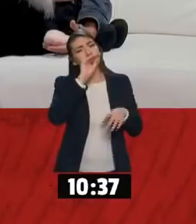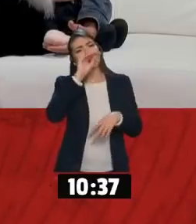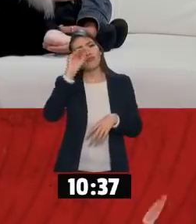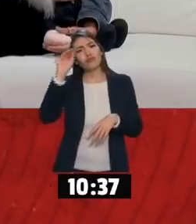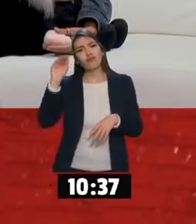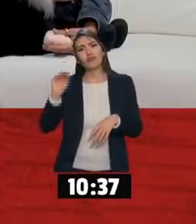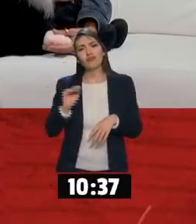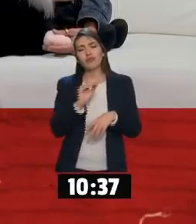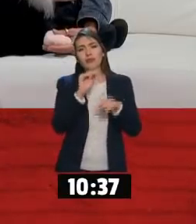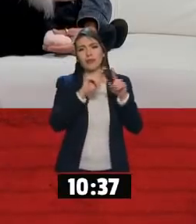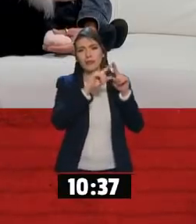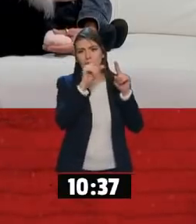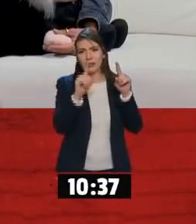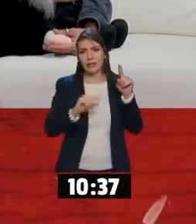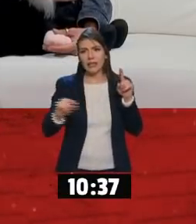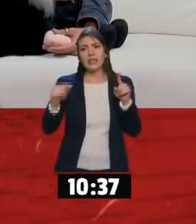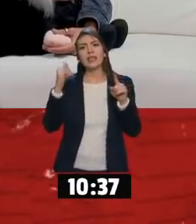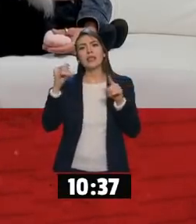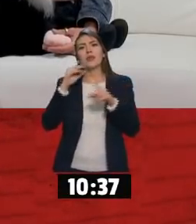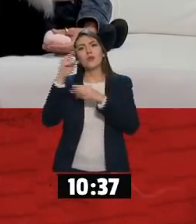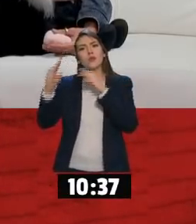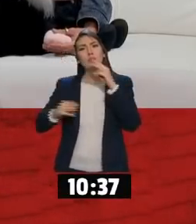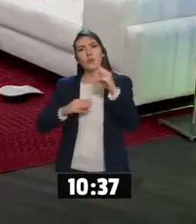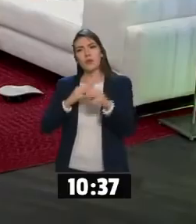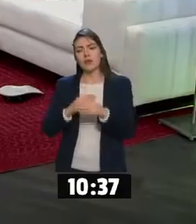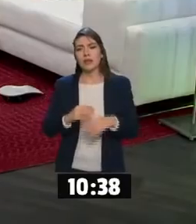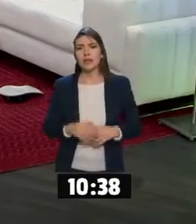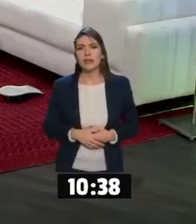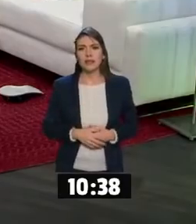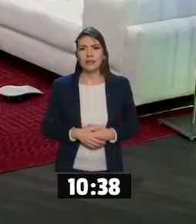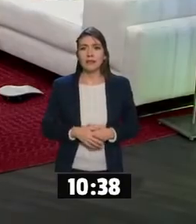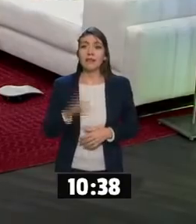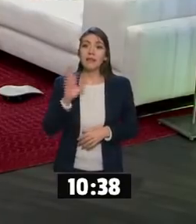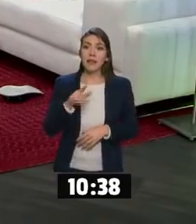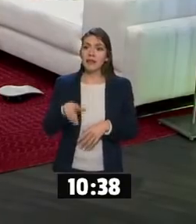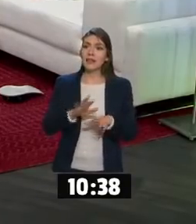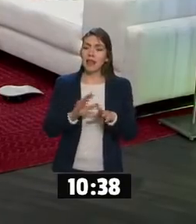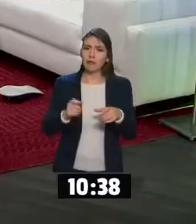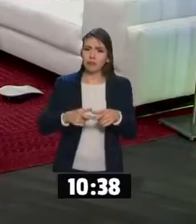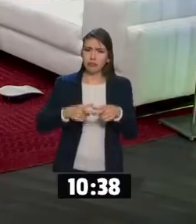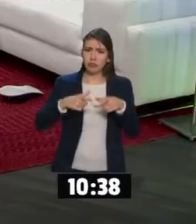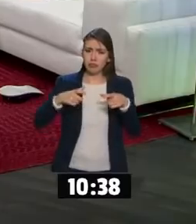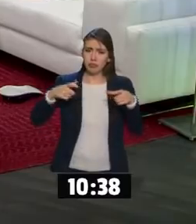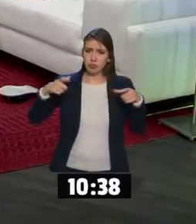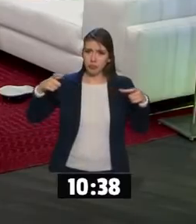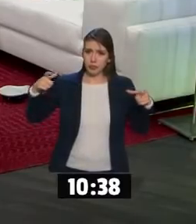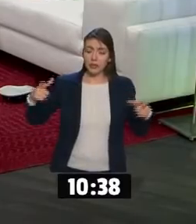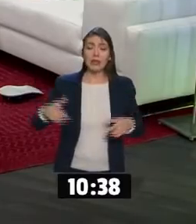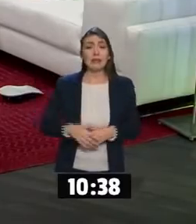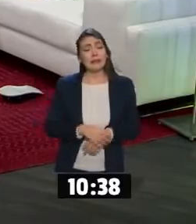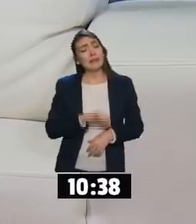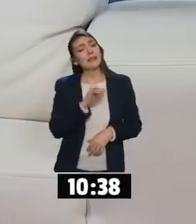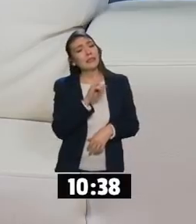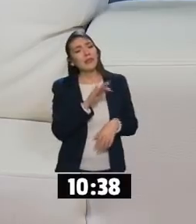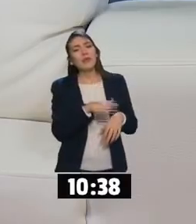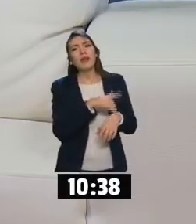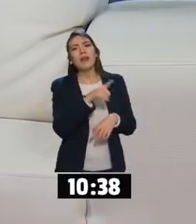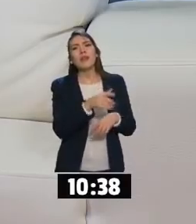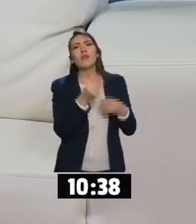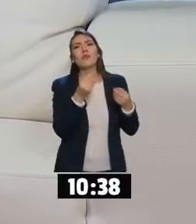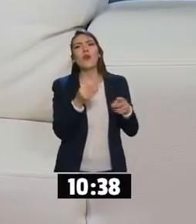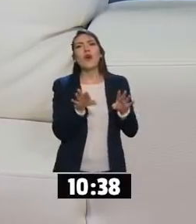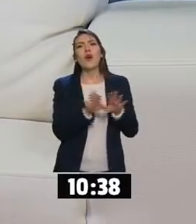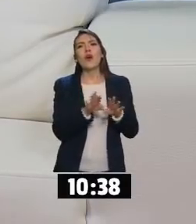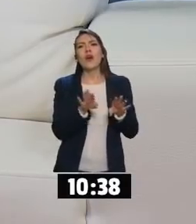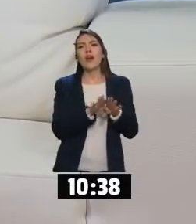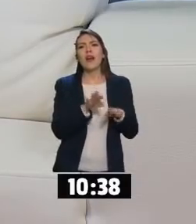partes del evolucionado, mundo. segurito, lo que habrá crecido. Muchísimo, porque tiene mucho de improvisación, alguna